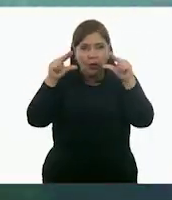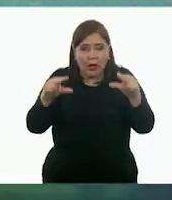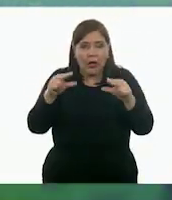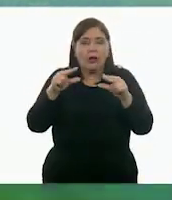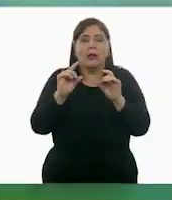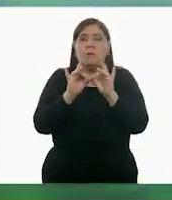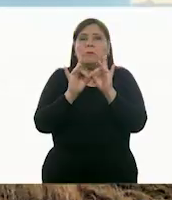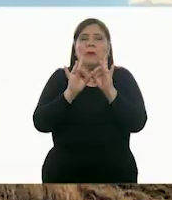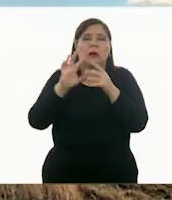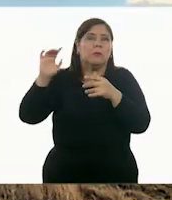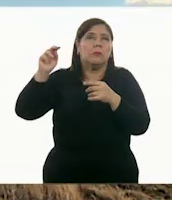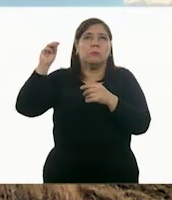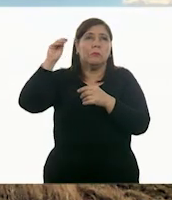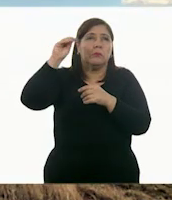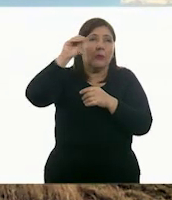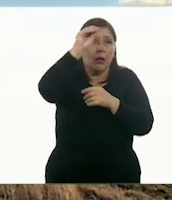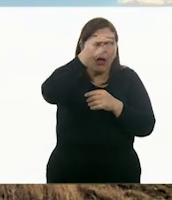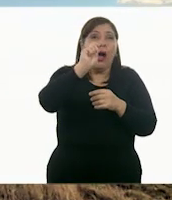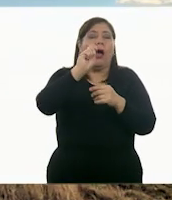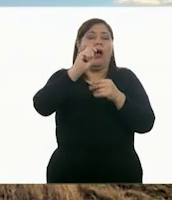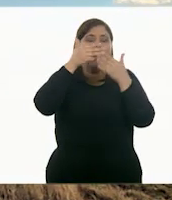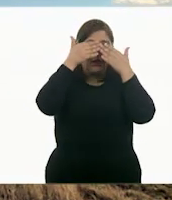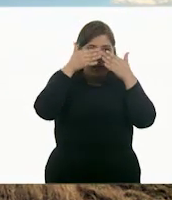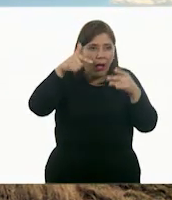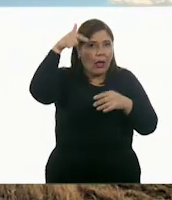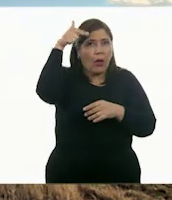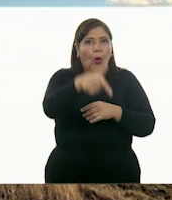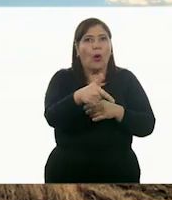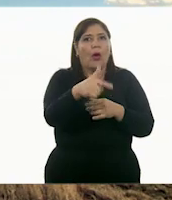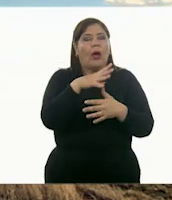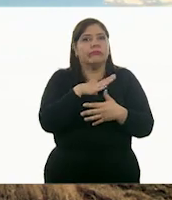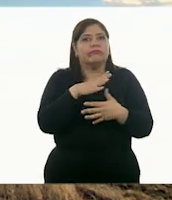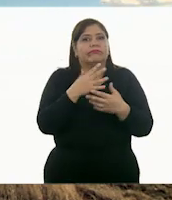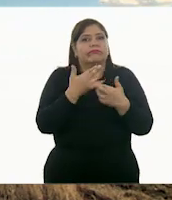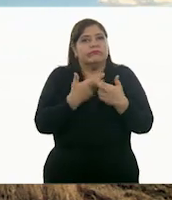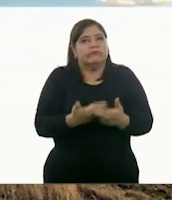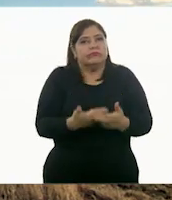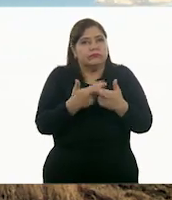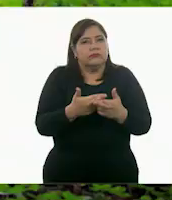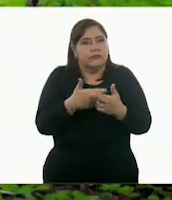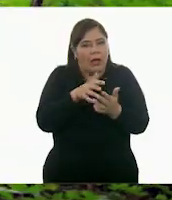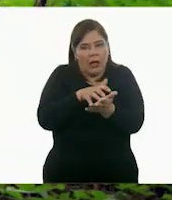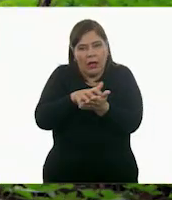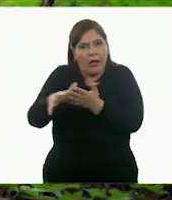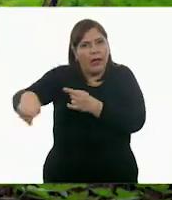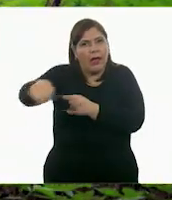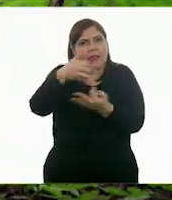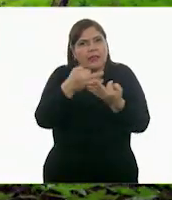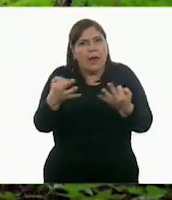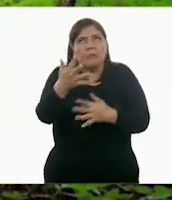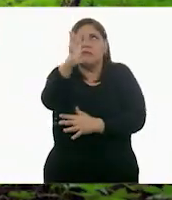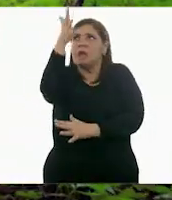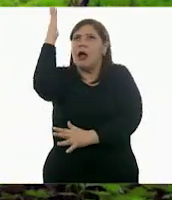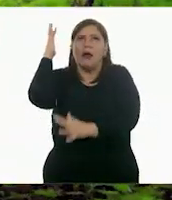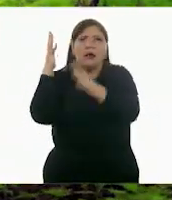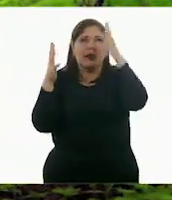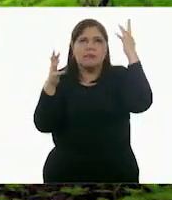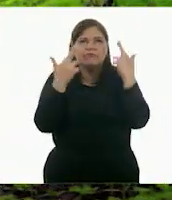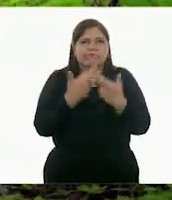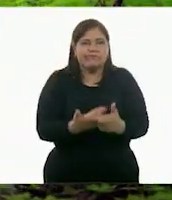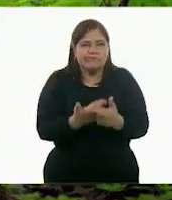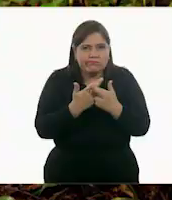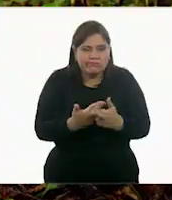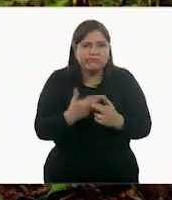sus ojos un mundo nuevo. Extensas planicies fértiles, bosques,